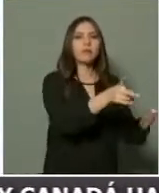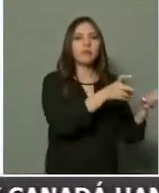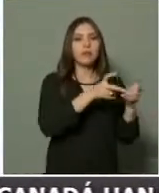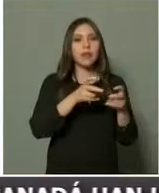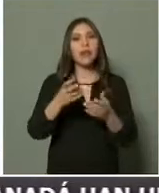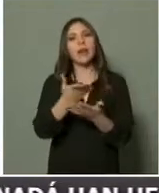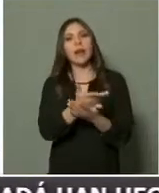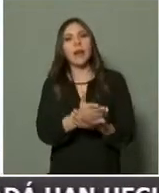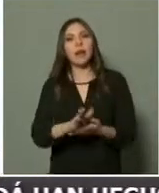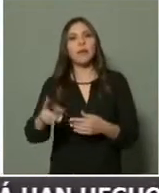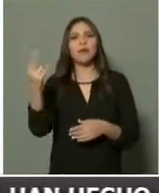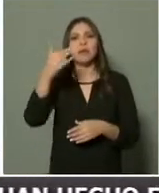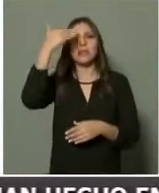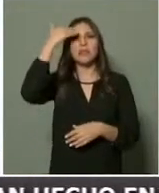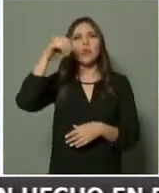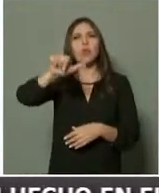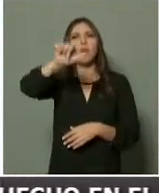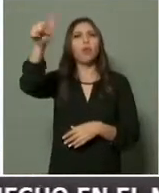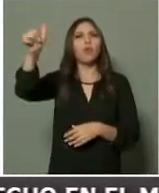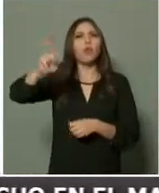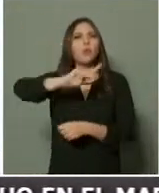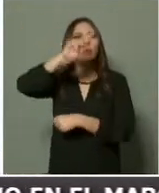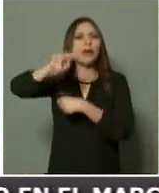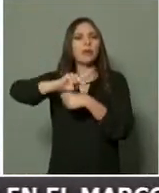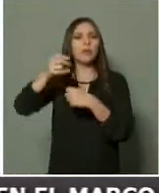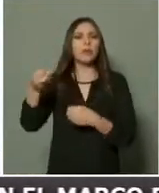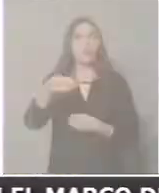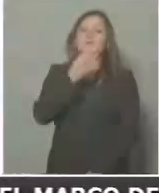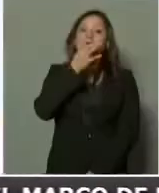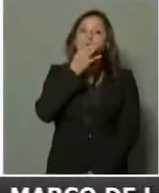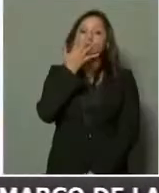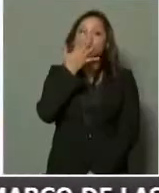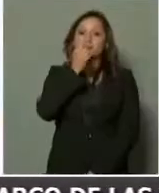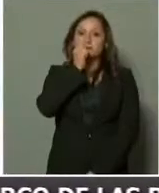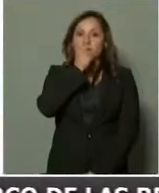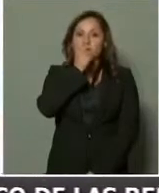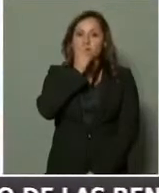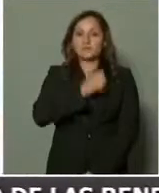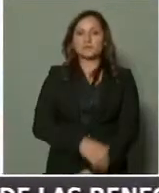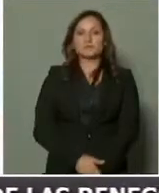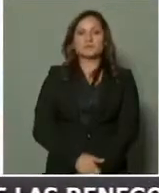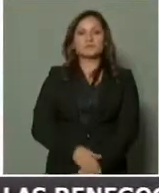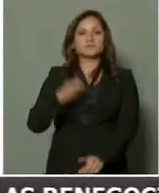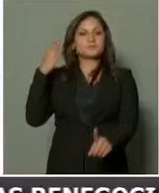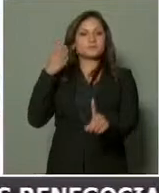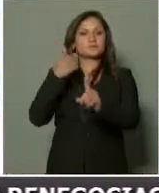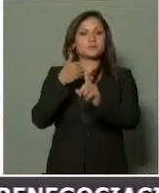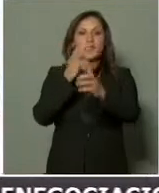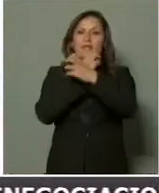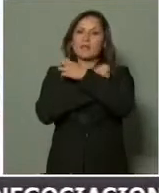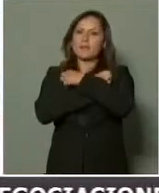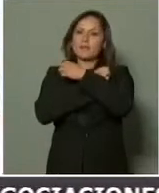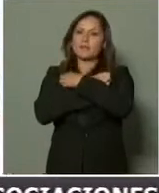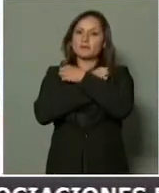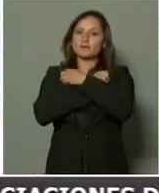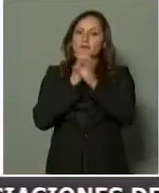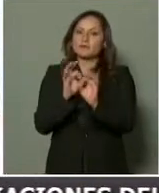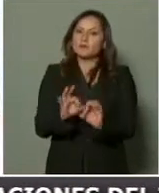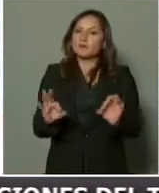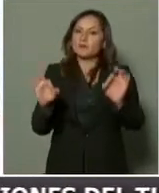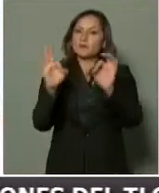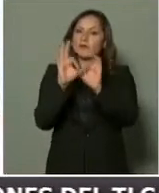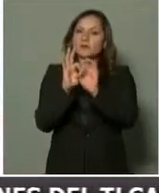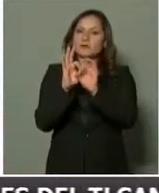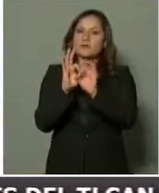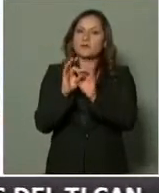con apoyo de algunos países que nos den su experiencia en base a esto. Julio César Juárez Aguilar, del Partido Nueva Alianza, señaló que deben existir